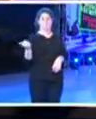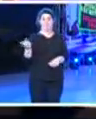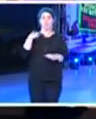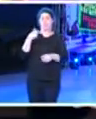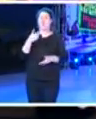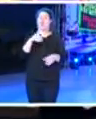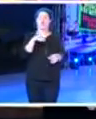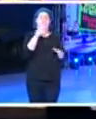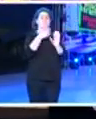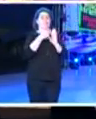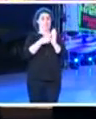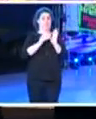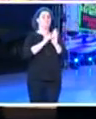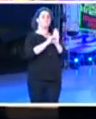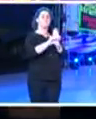pondré mis